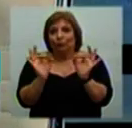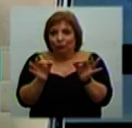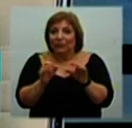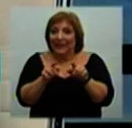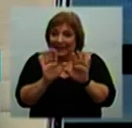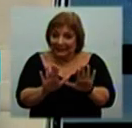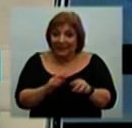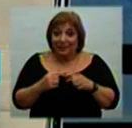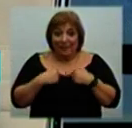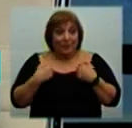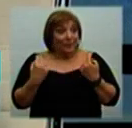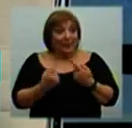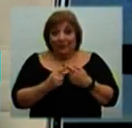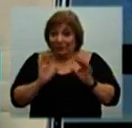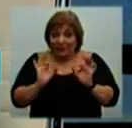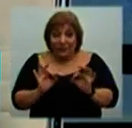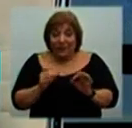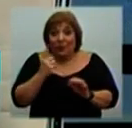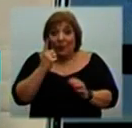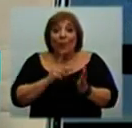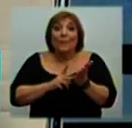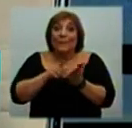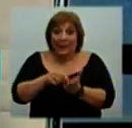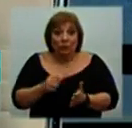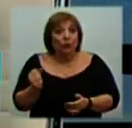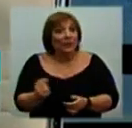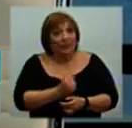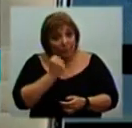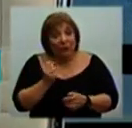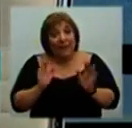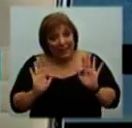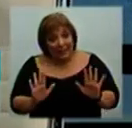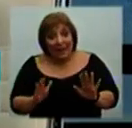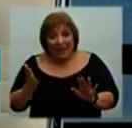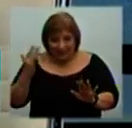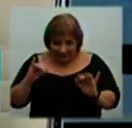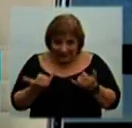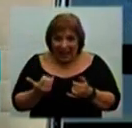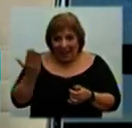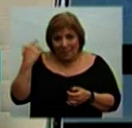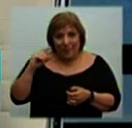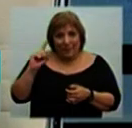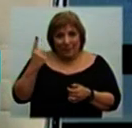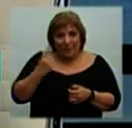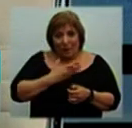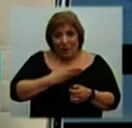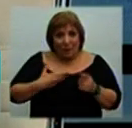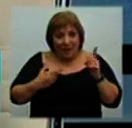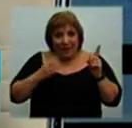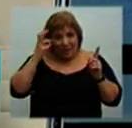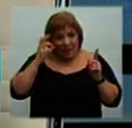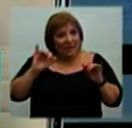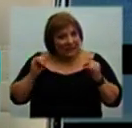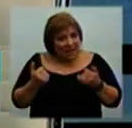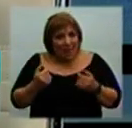para nosotros es este digamos un paso muy importante que se venía generando ya en el primer gobierno del presidente tabar